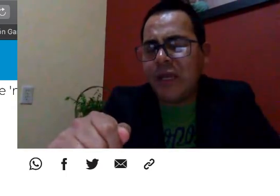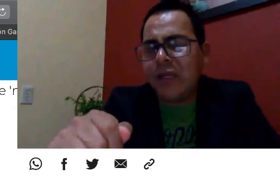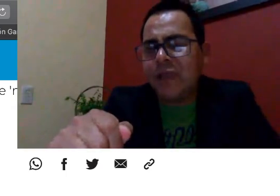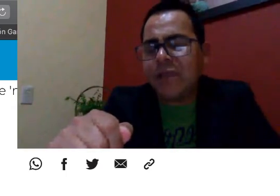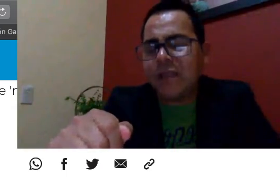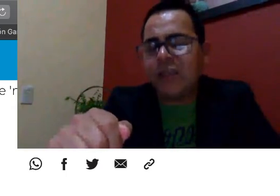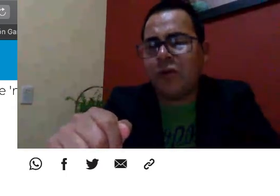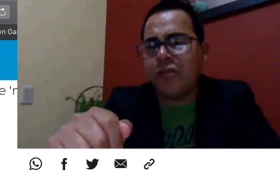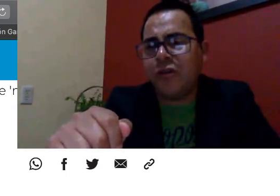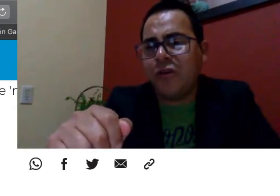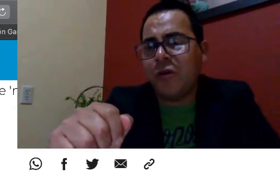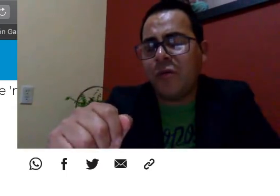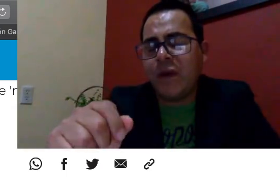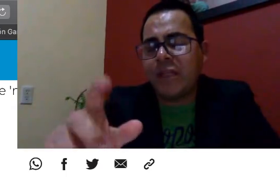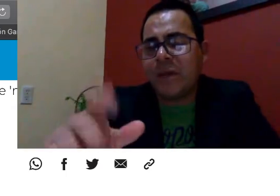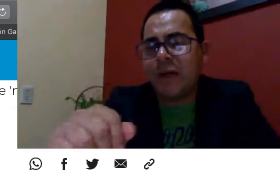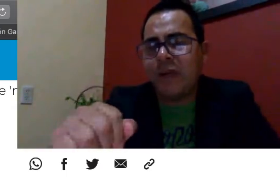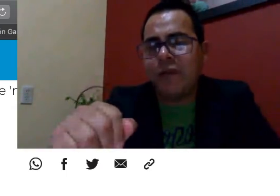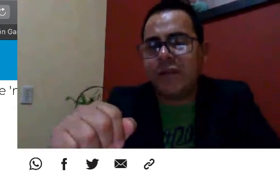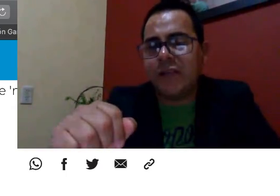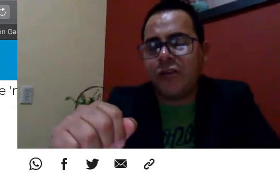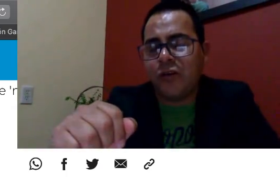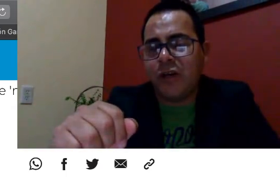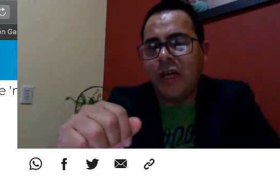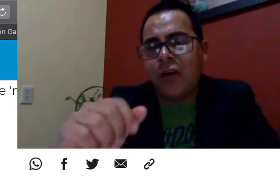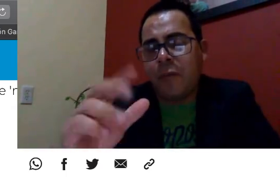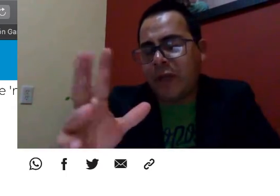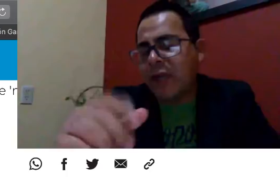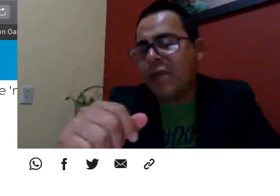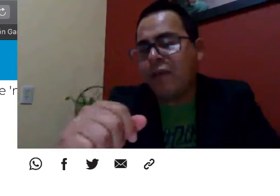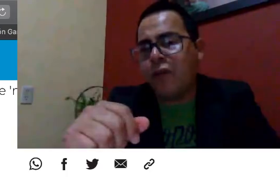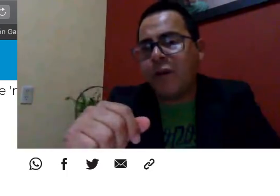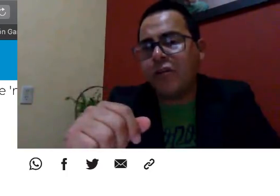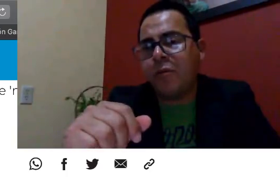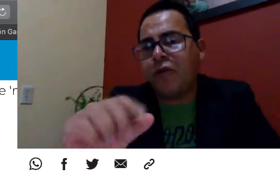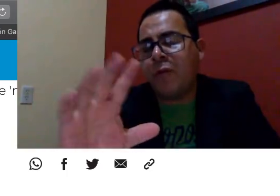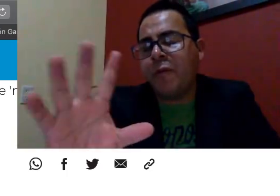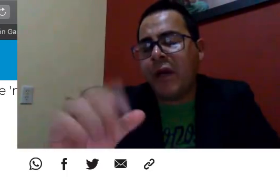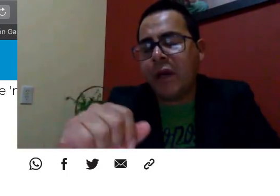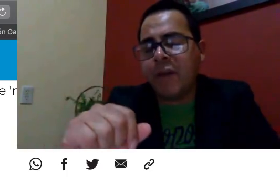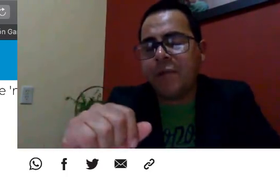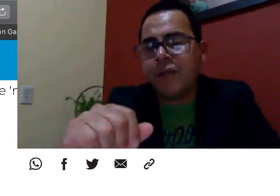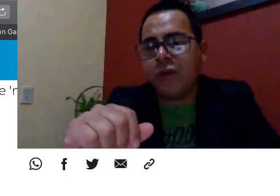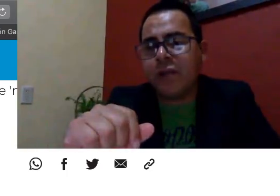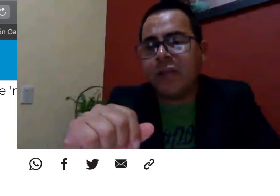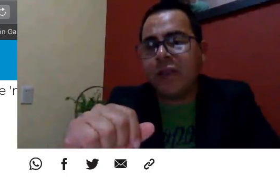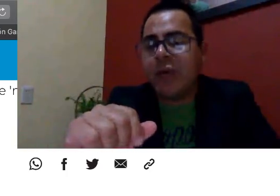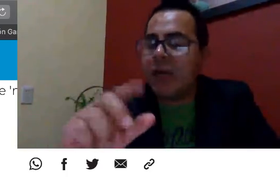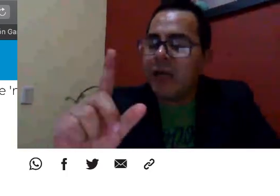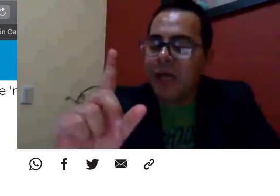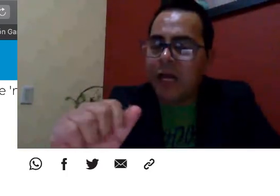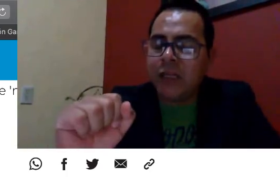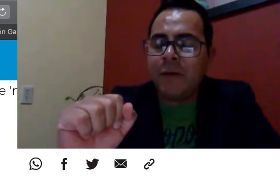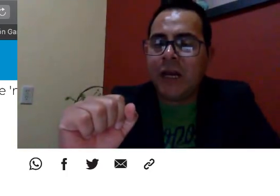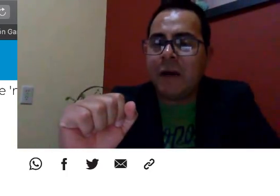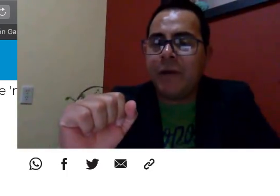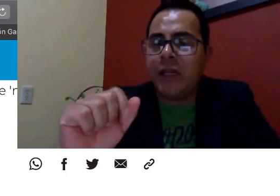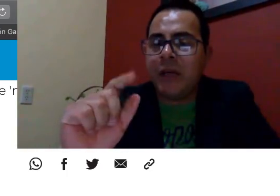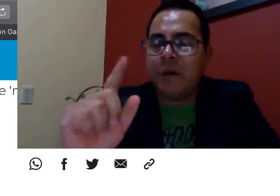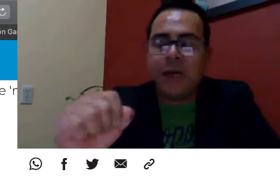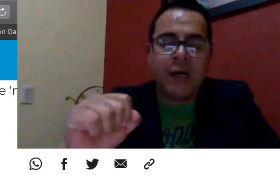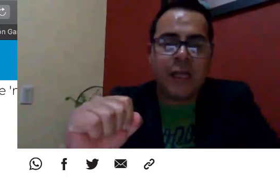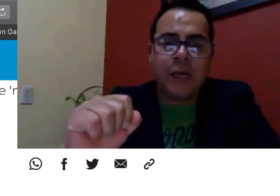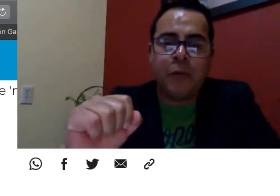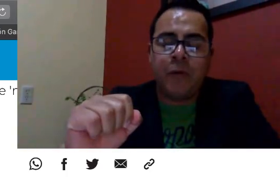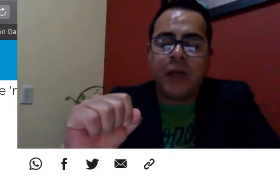¿Qué opinan de esta situación? ¿Cómo ven esta manifestación? Compartan esta información, por favor, para que más personas se enteren. Activen la